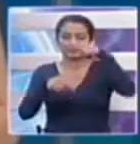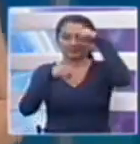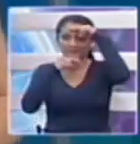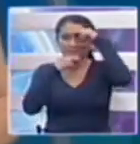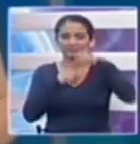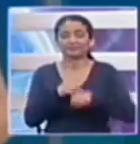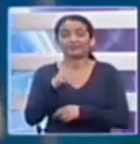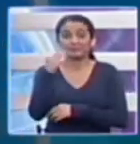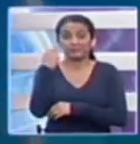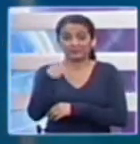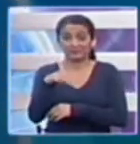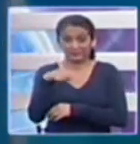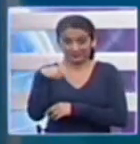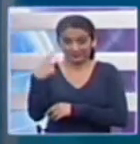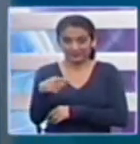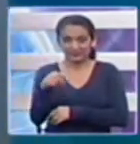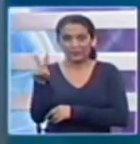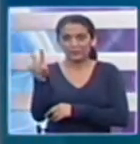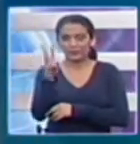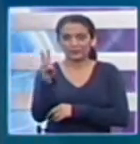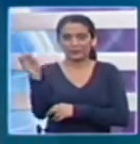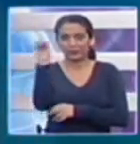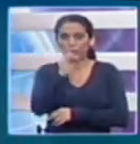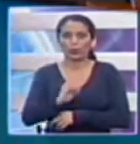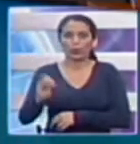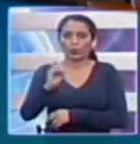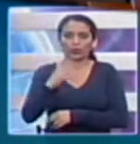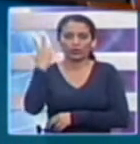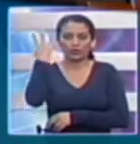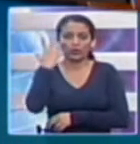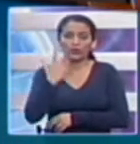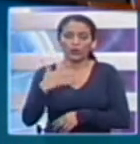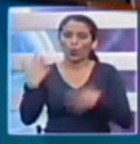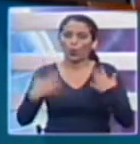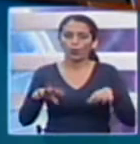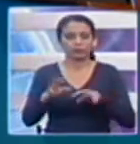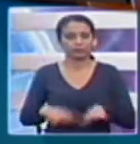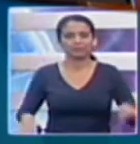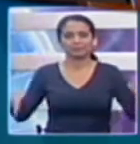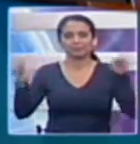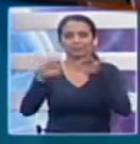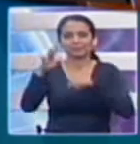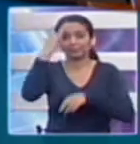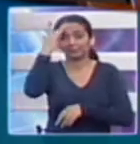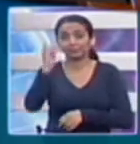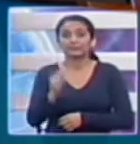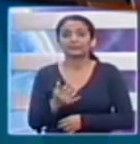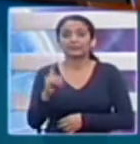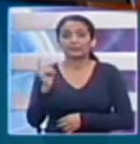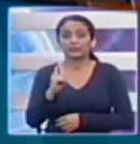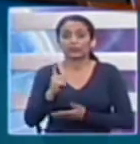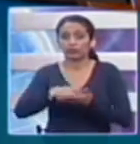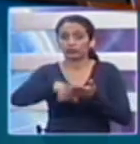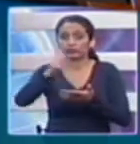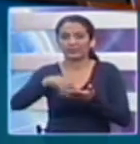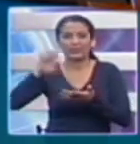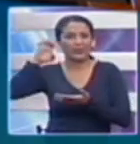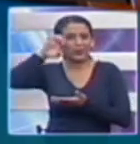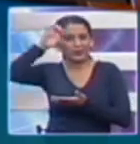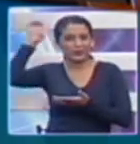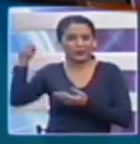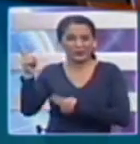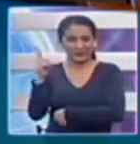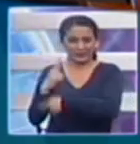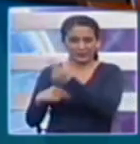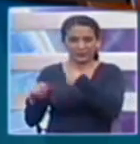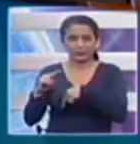Miércoles 26 de octubre es una fecha decisiva para la firma del acuerdo comercial entre Ecuador con la Unión Europea. El ministro de